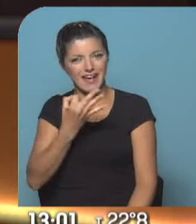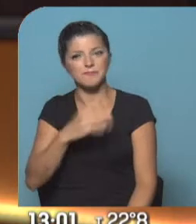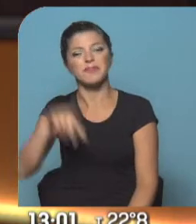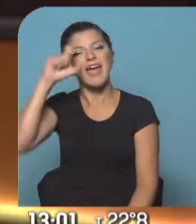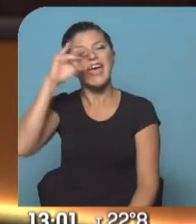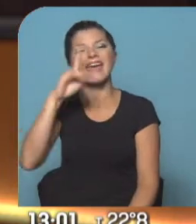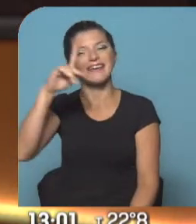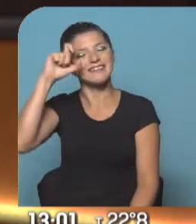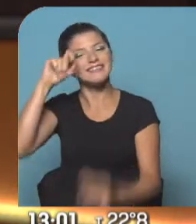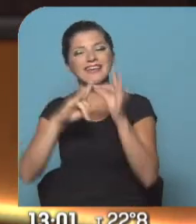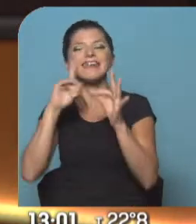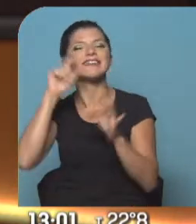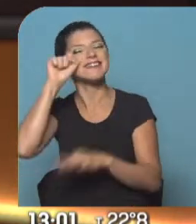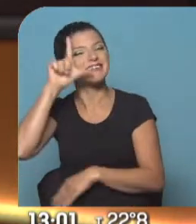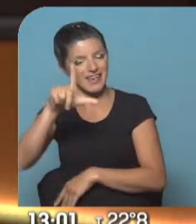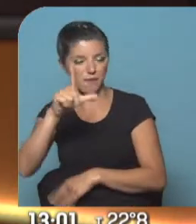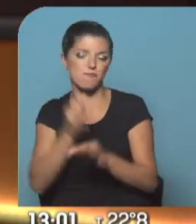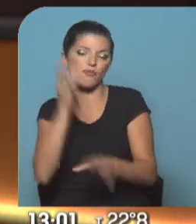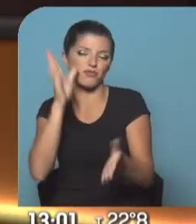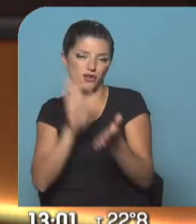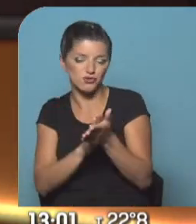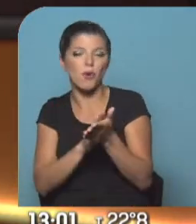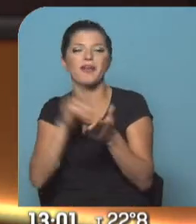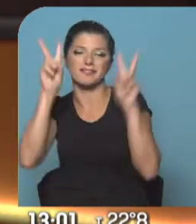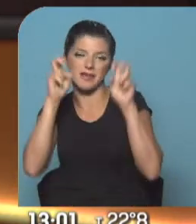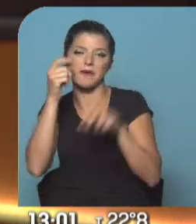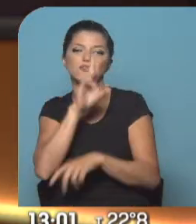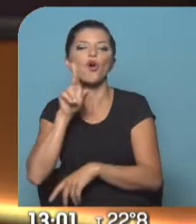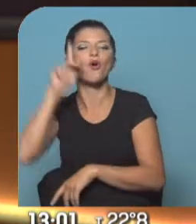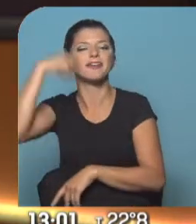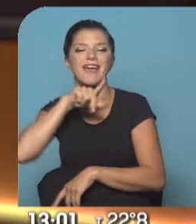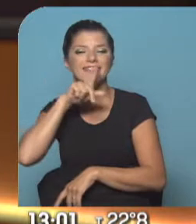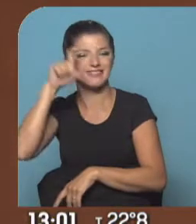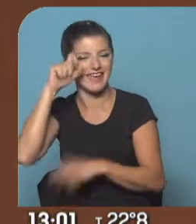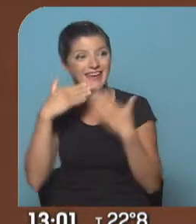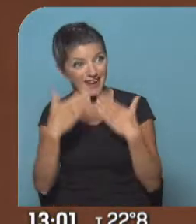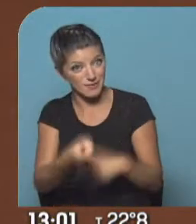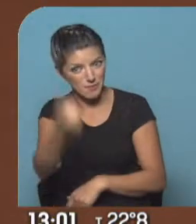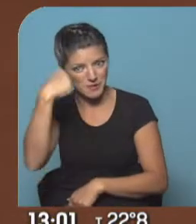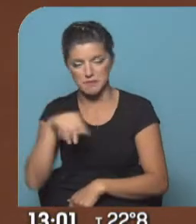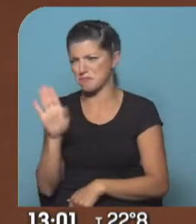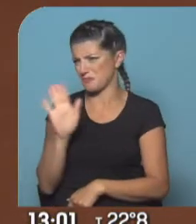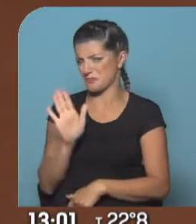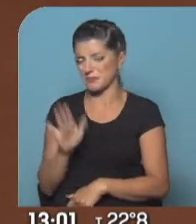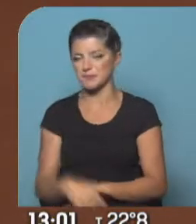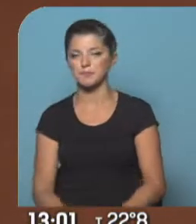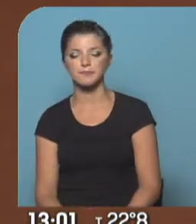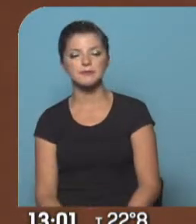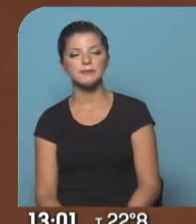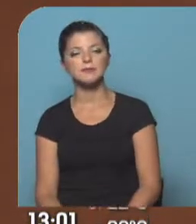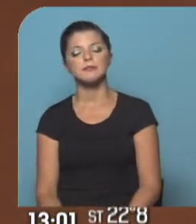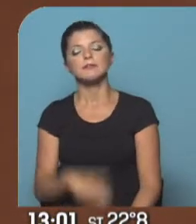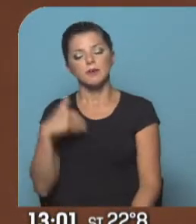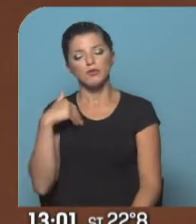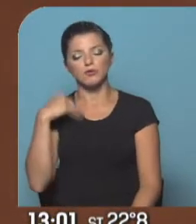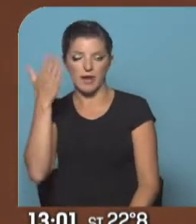periodista y especialista justamente en los temas de Oriente Medio. Gracias por estar con nosotros una vez más. Y decíamos que hay preocupación, y si uno se